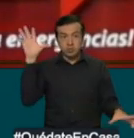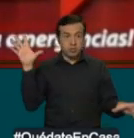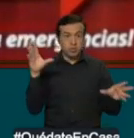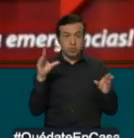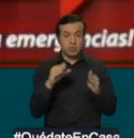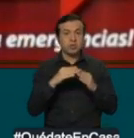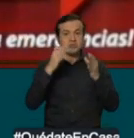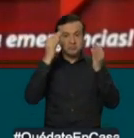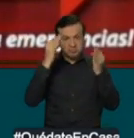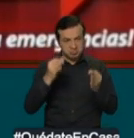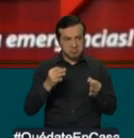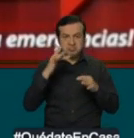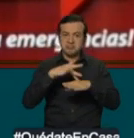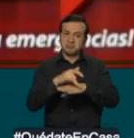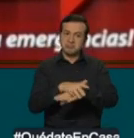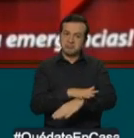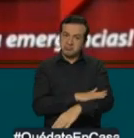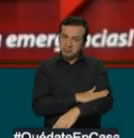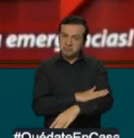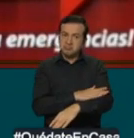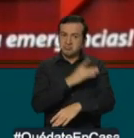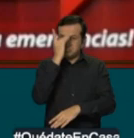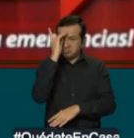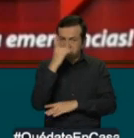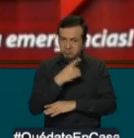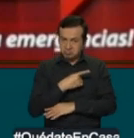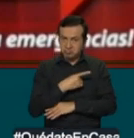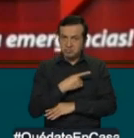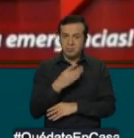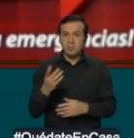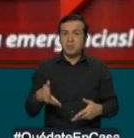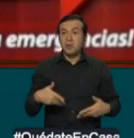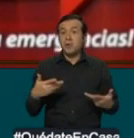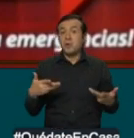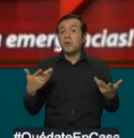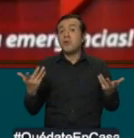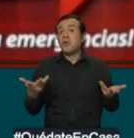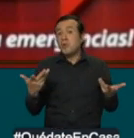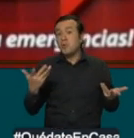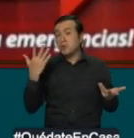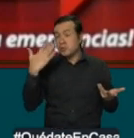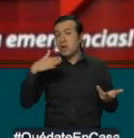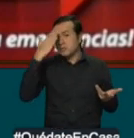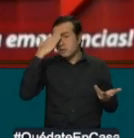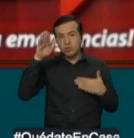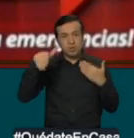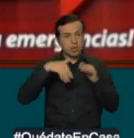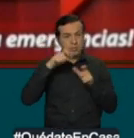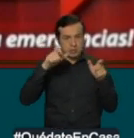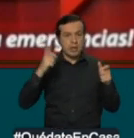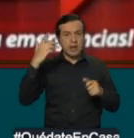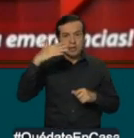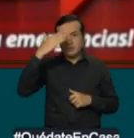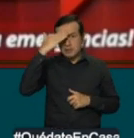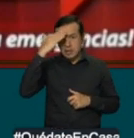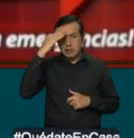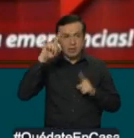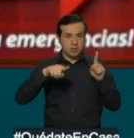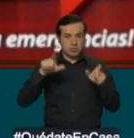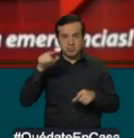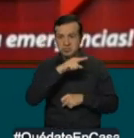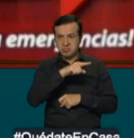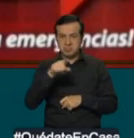educada y sensibilizada de las medidas como vamos a saber eso como vamos a saber que toda la población será que si